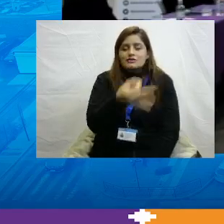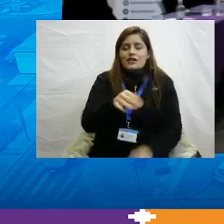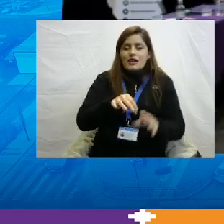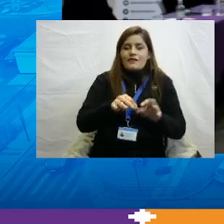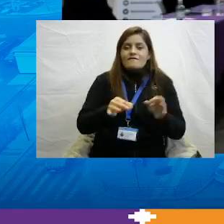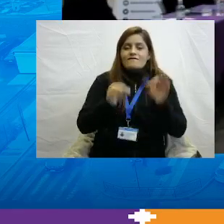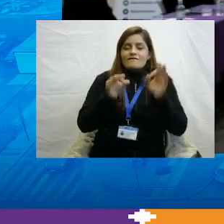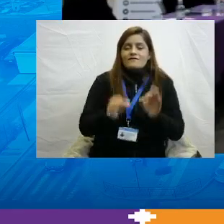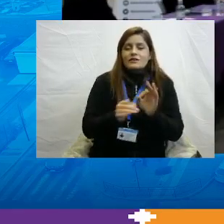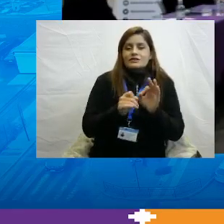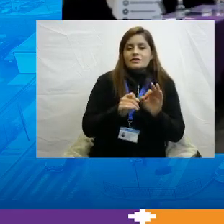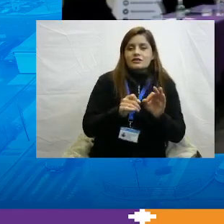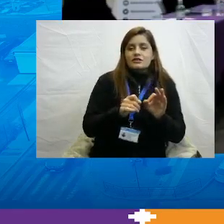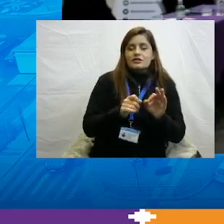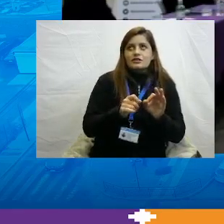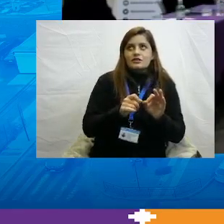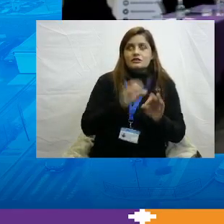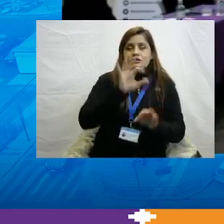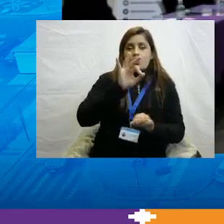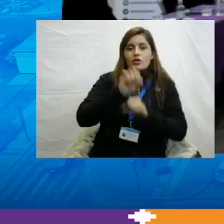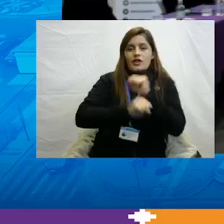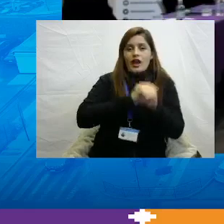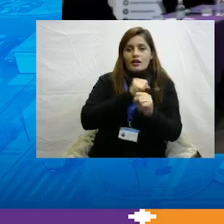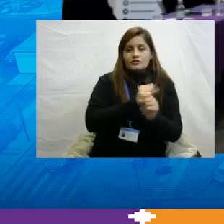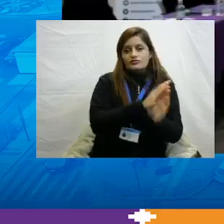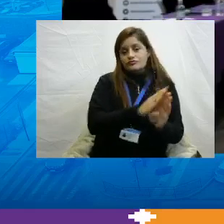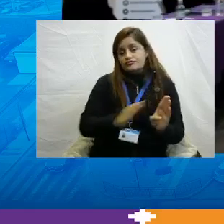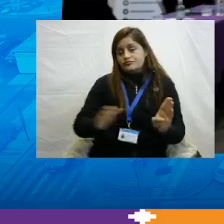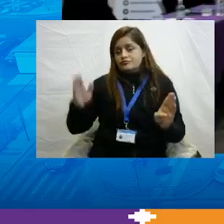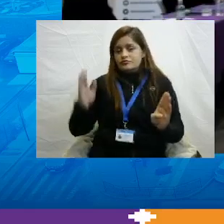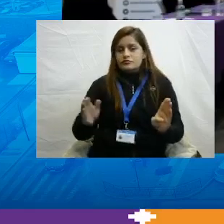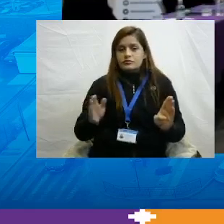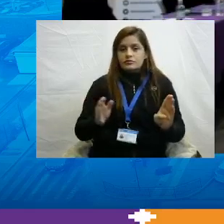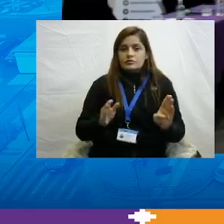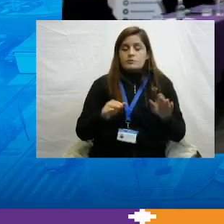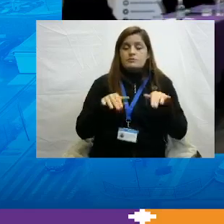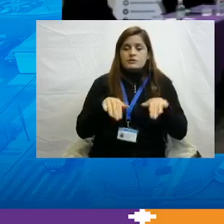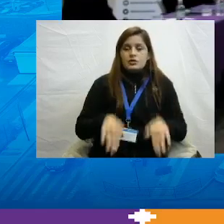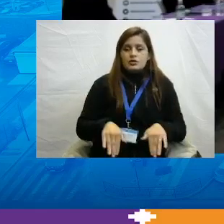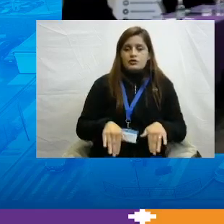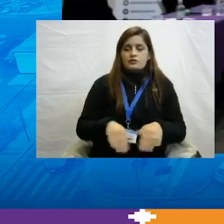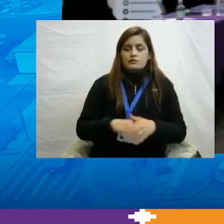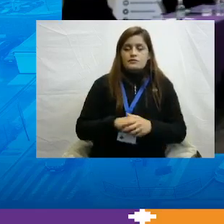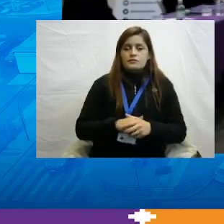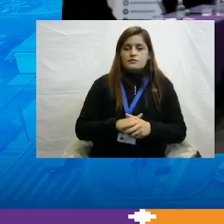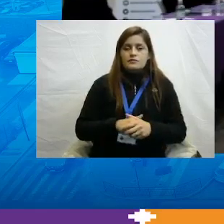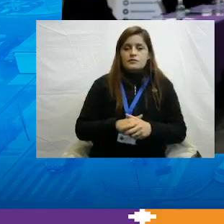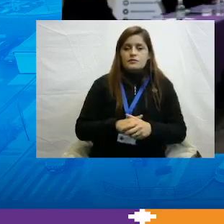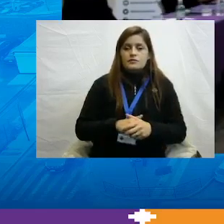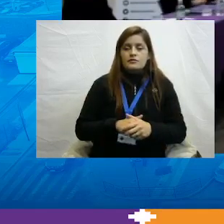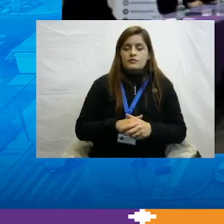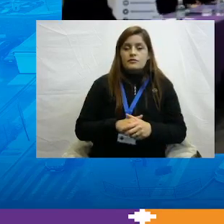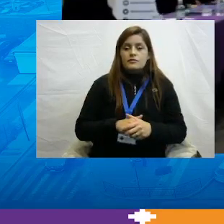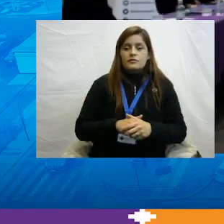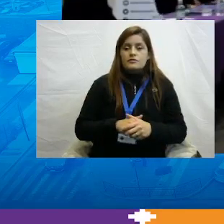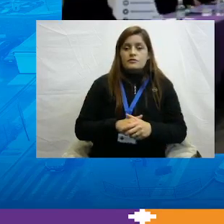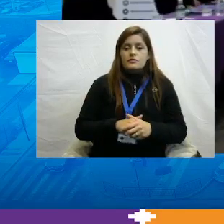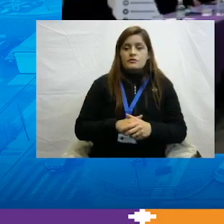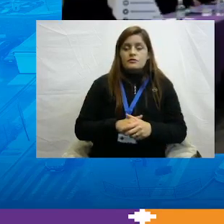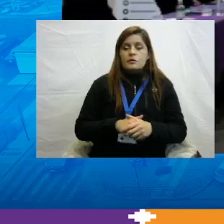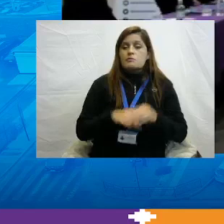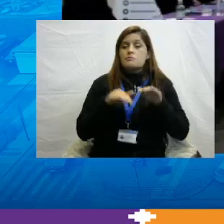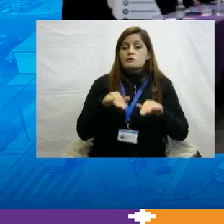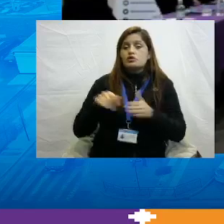que el plazo de duración del contrato será de 50 años contado de la fecha del mismo. Por otro lado, conforme a lo indicado por la